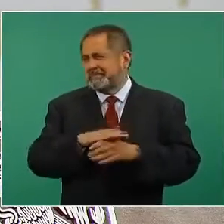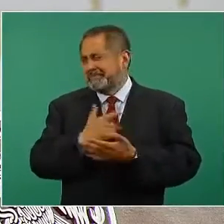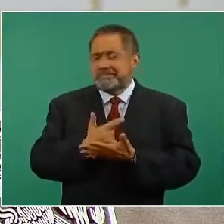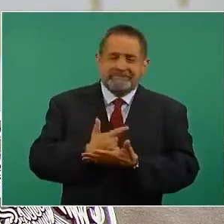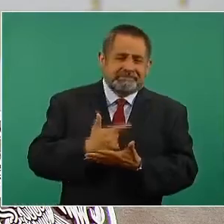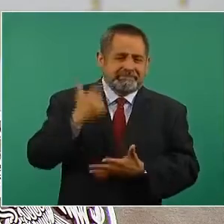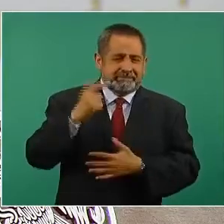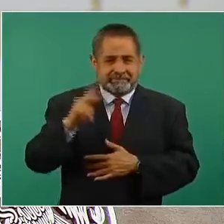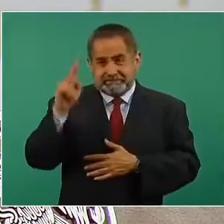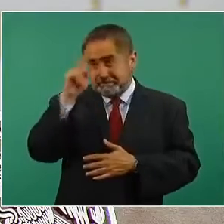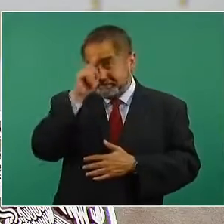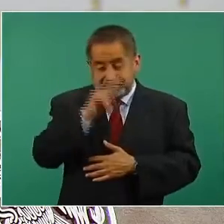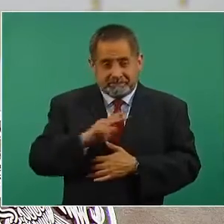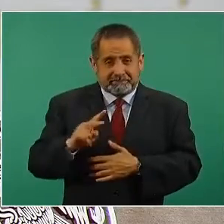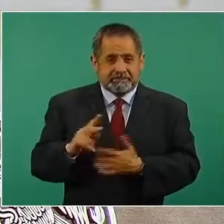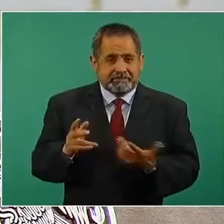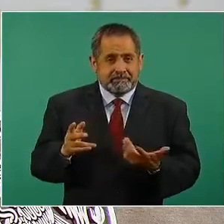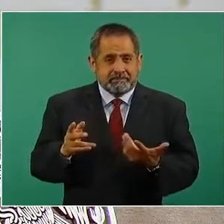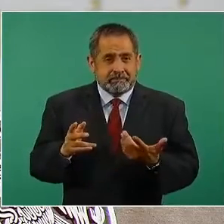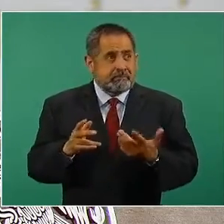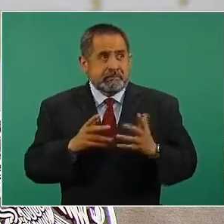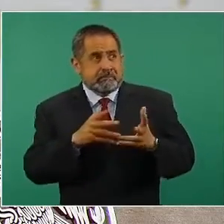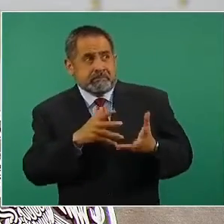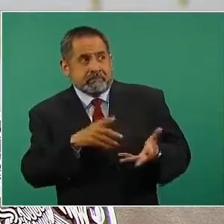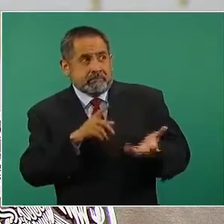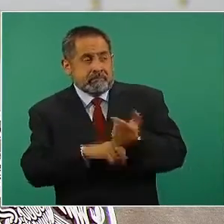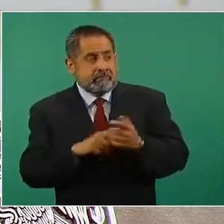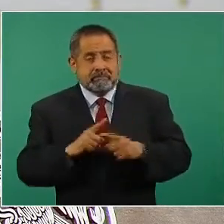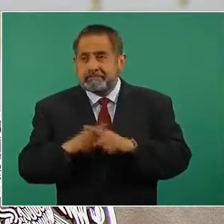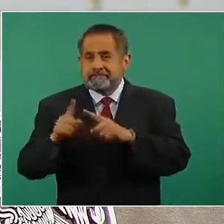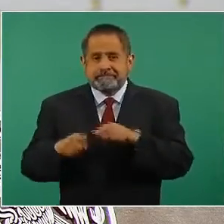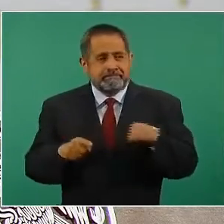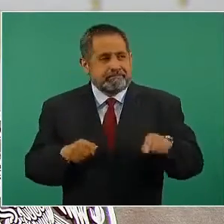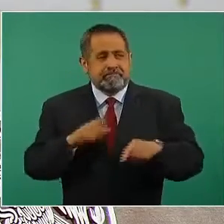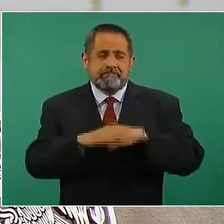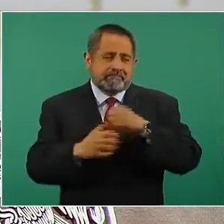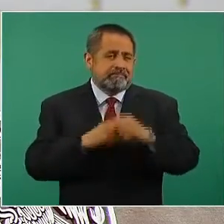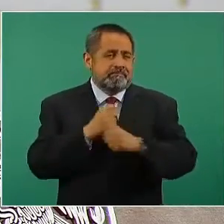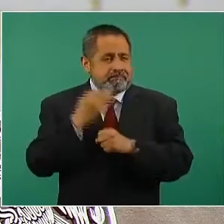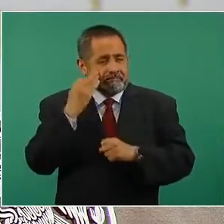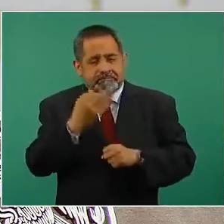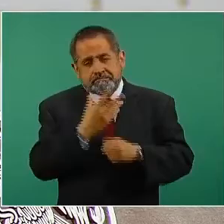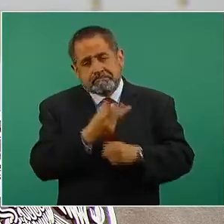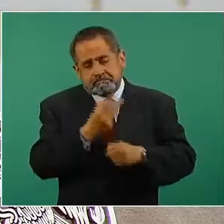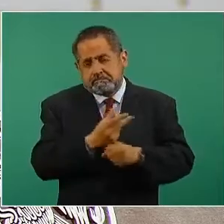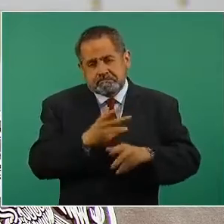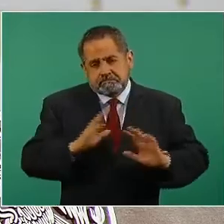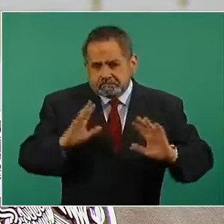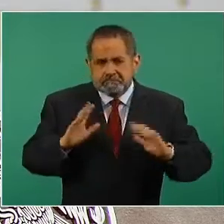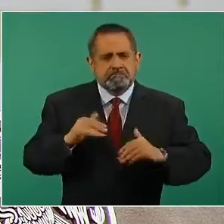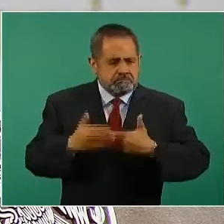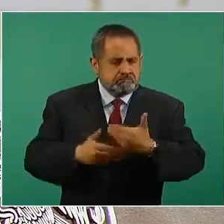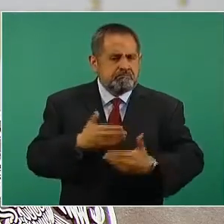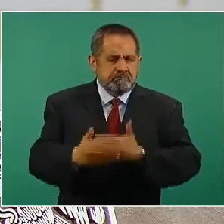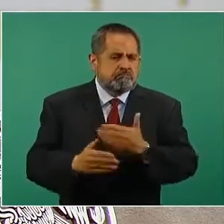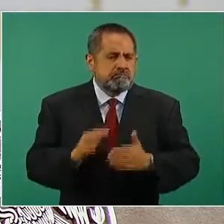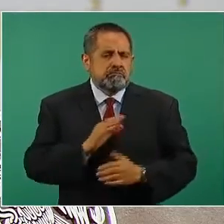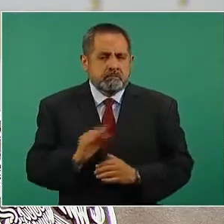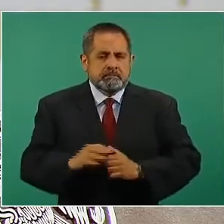por las condiciones y las características de los inmuebles lleve más tiempo esta reconstrucción.